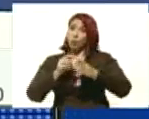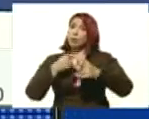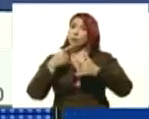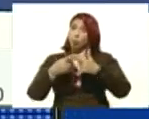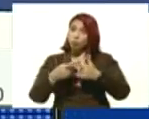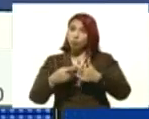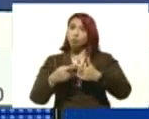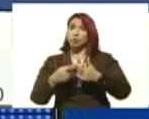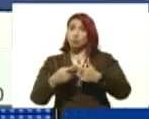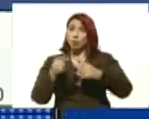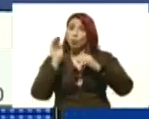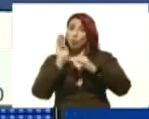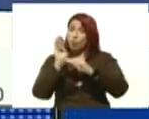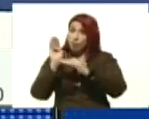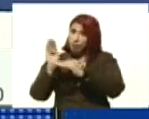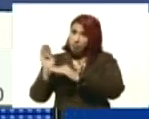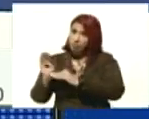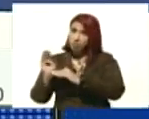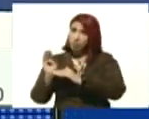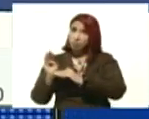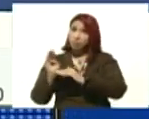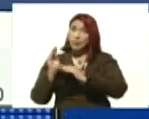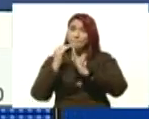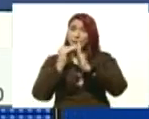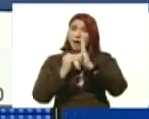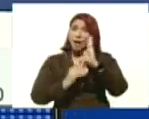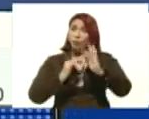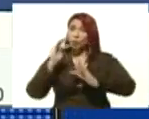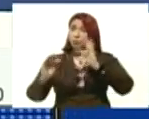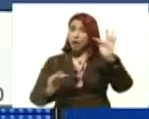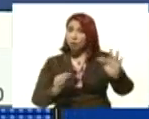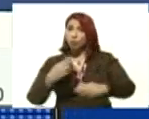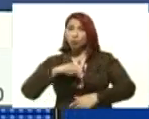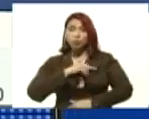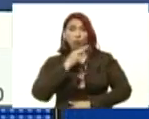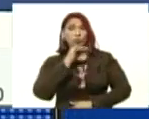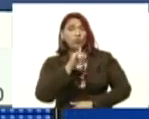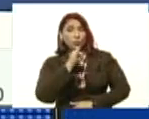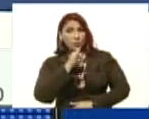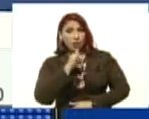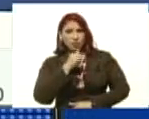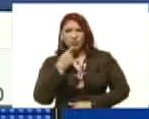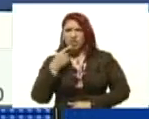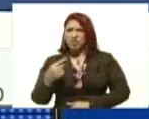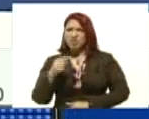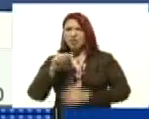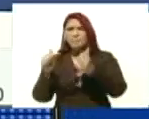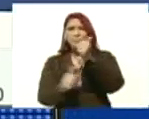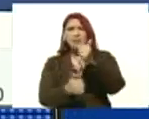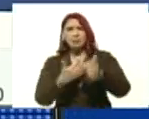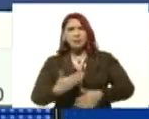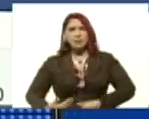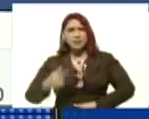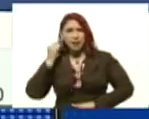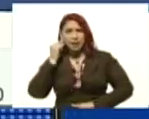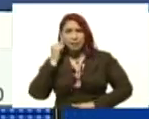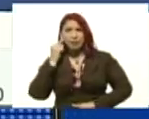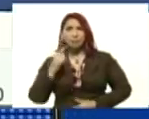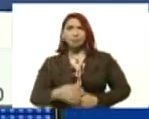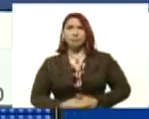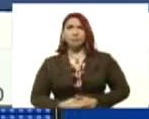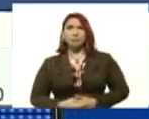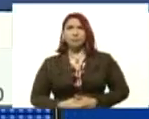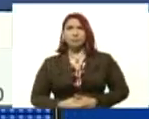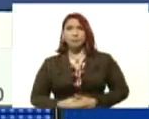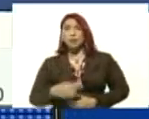cuidarse y a bajar las incidencias. Y vamos a estar informando, Mosca. ¿Qué dice la vicepresidenta, que le gusta mucho